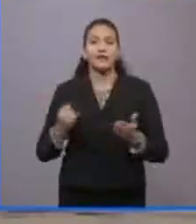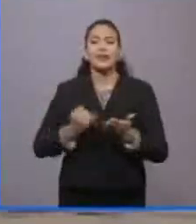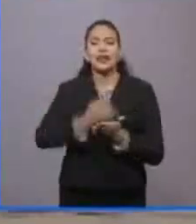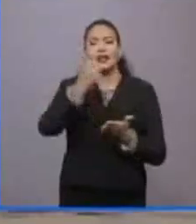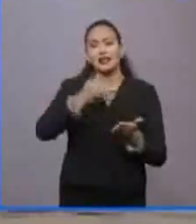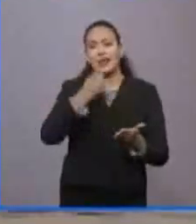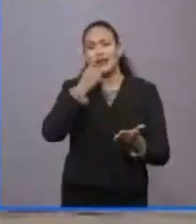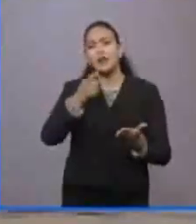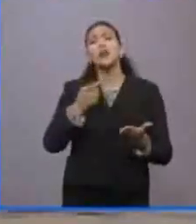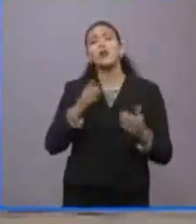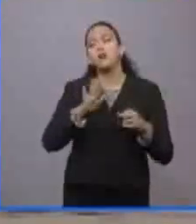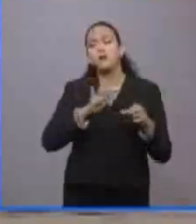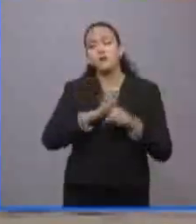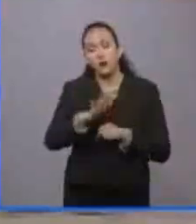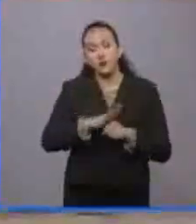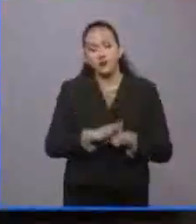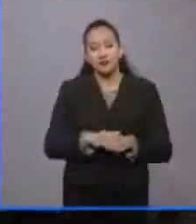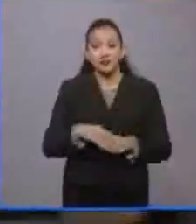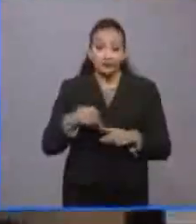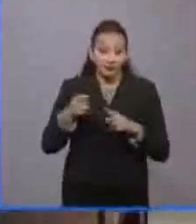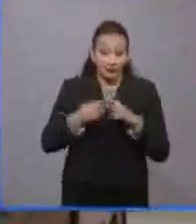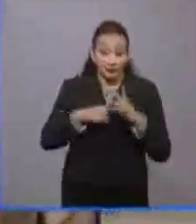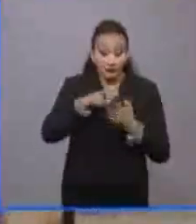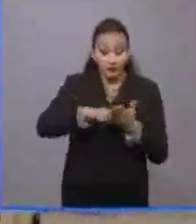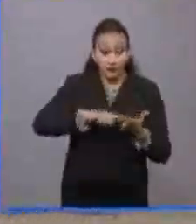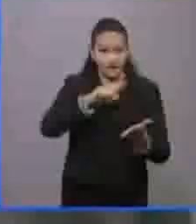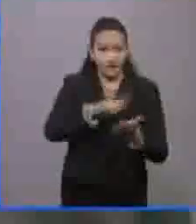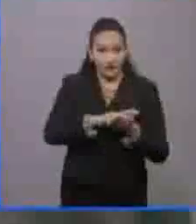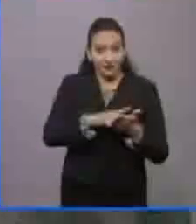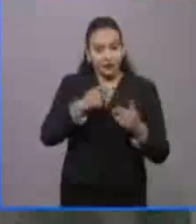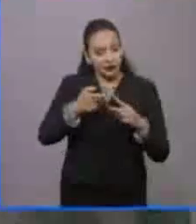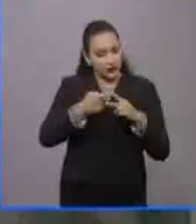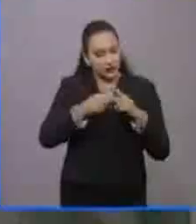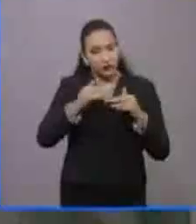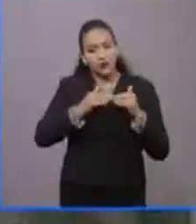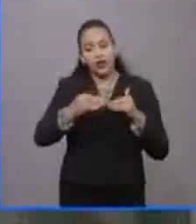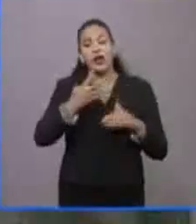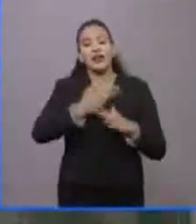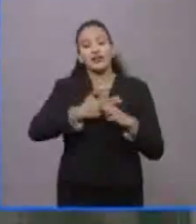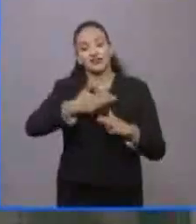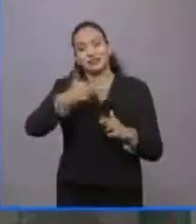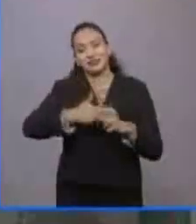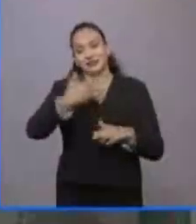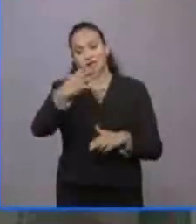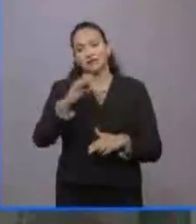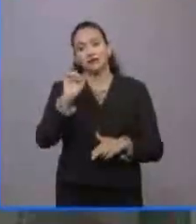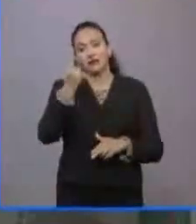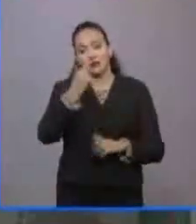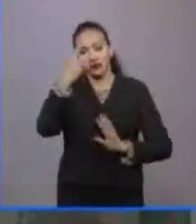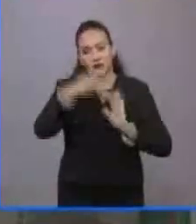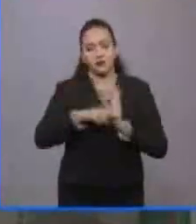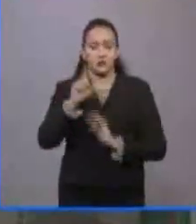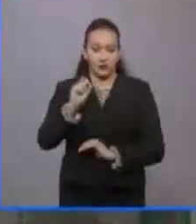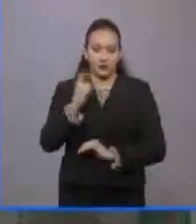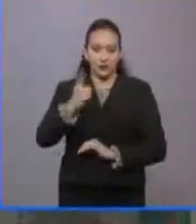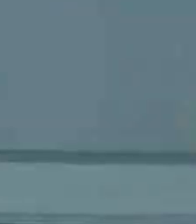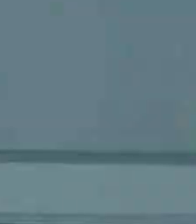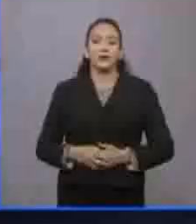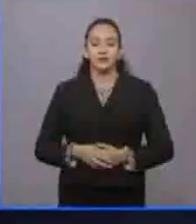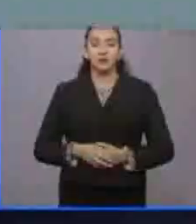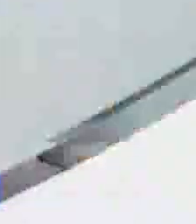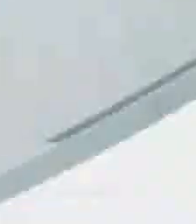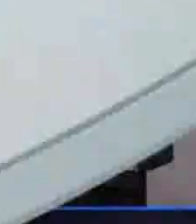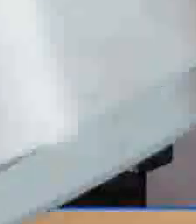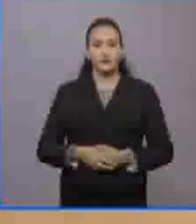efectos retroactivos a la entrada en vigor de la reforma, esto es, al 4 de septiembre de 2021.